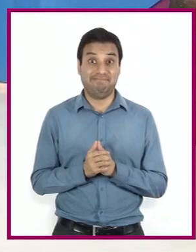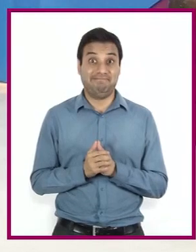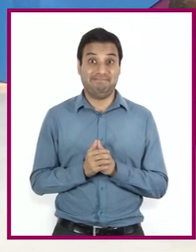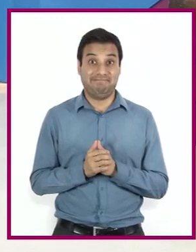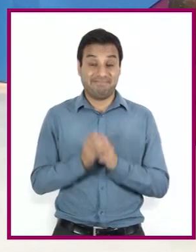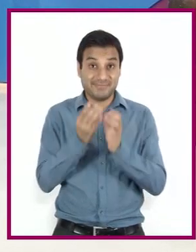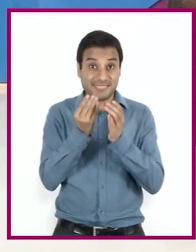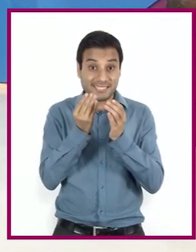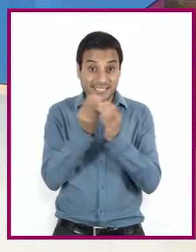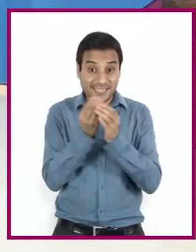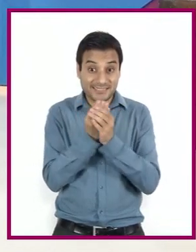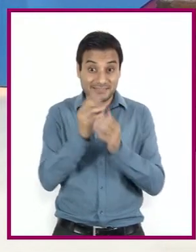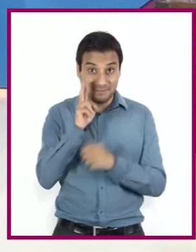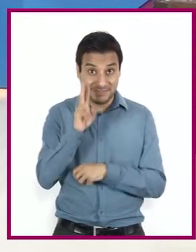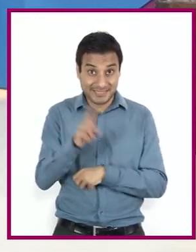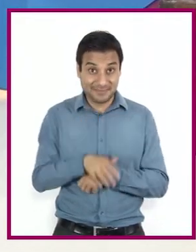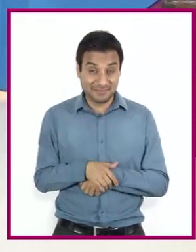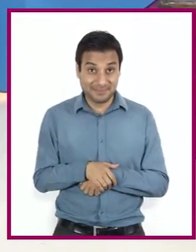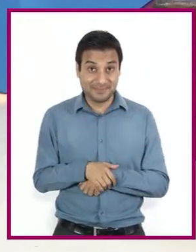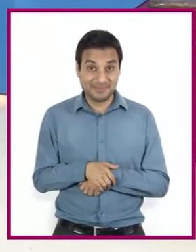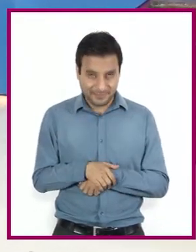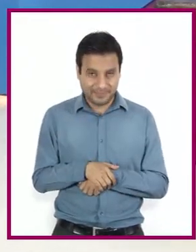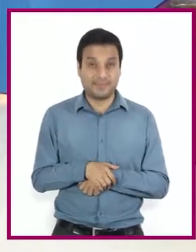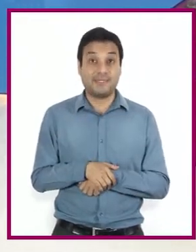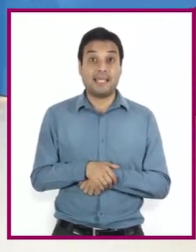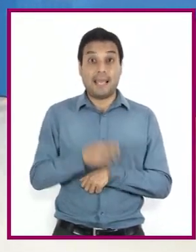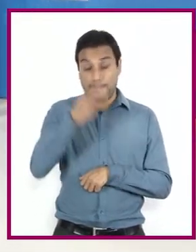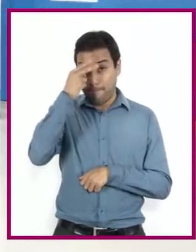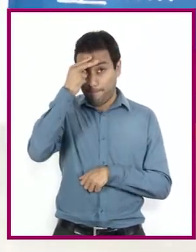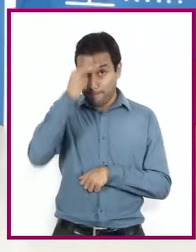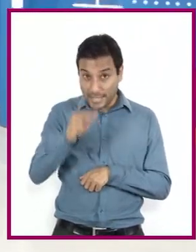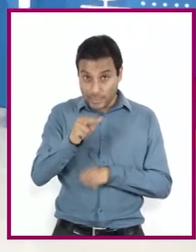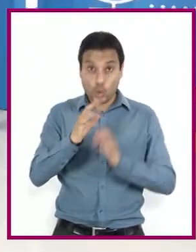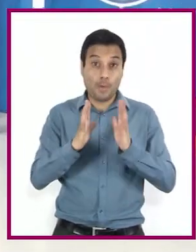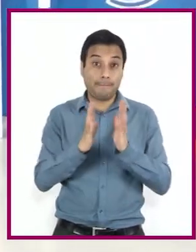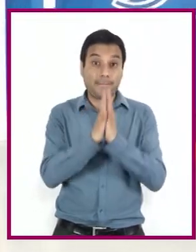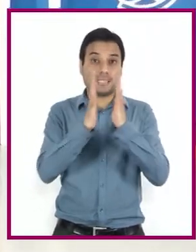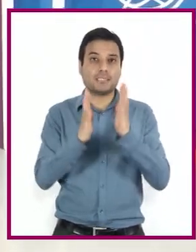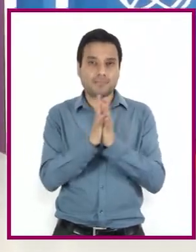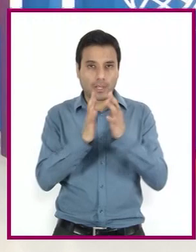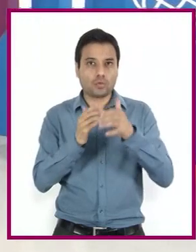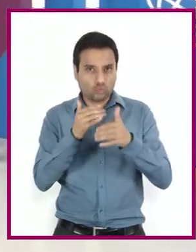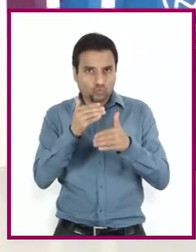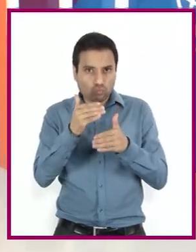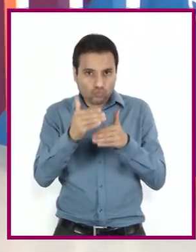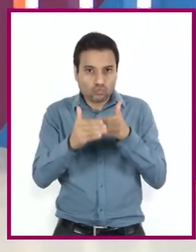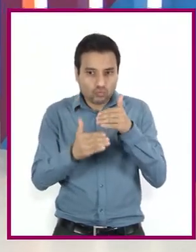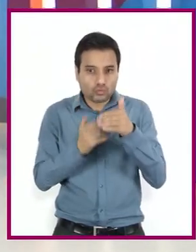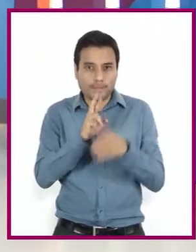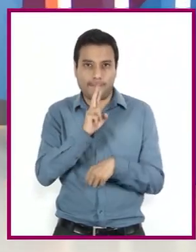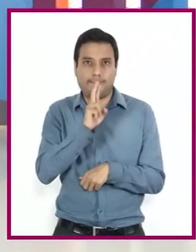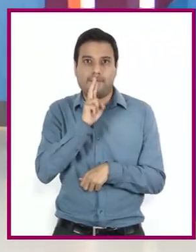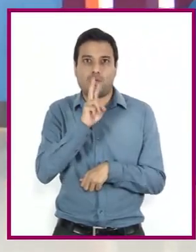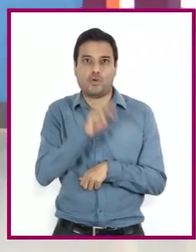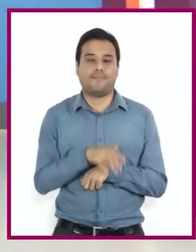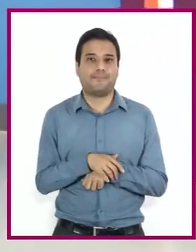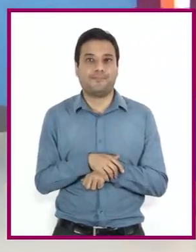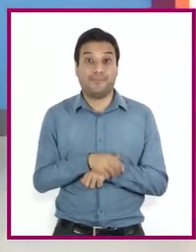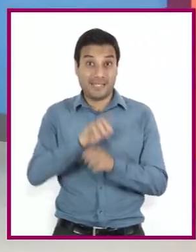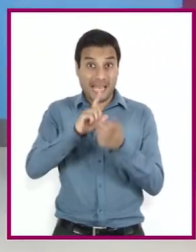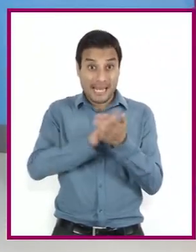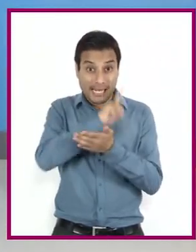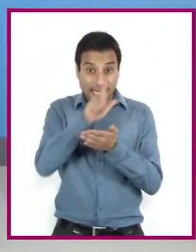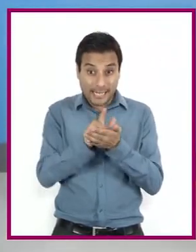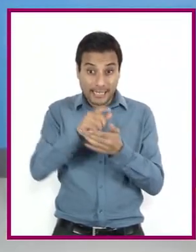aprendido a lo largo de la sesión, la democracia mexicana está en construcción. La gran mayoría de las